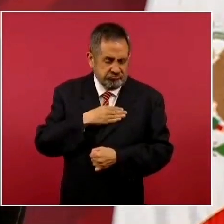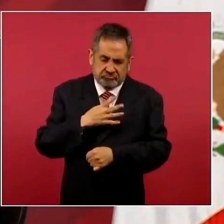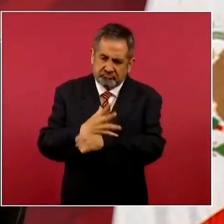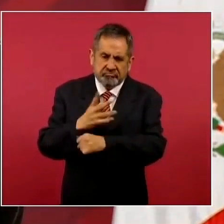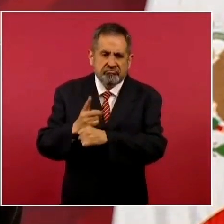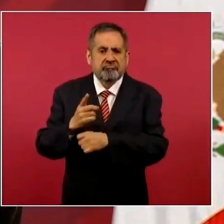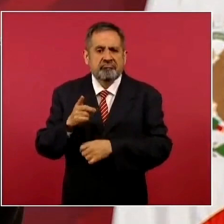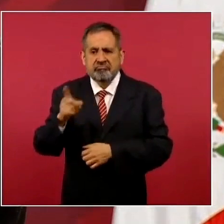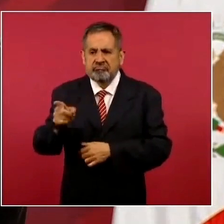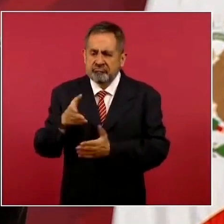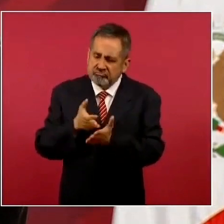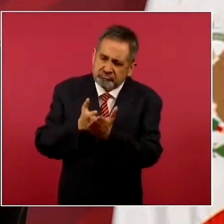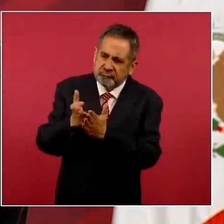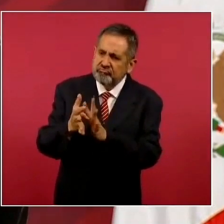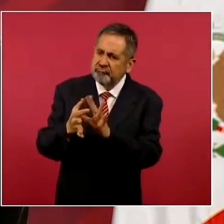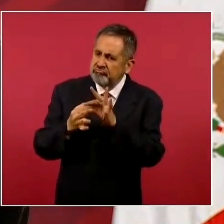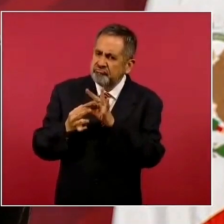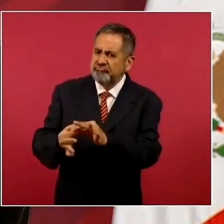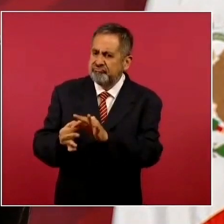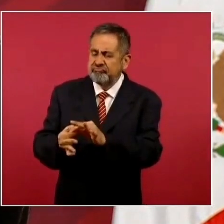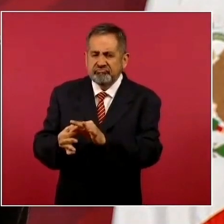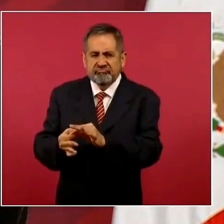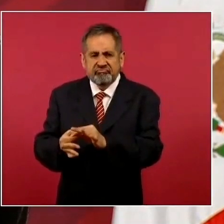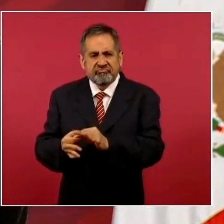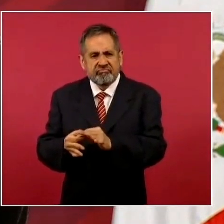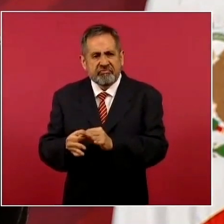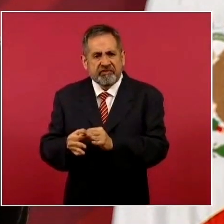El pueblo es leal.